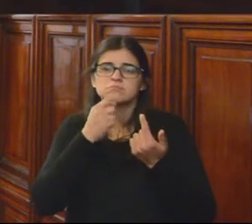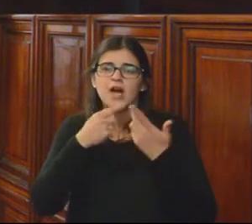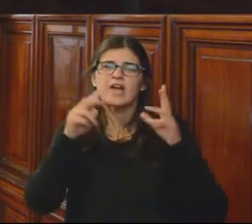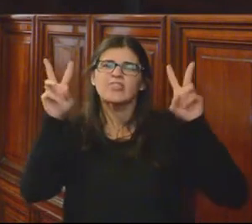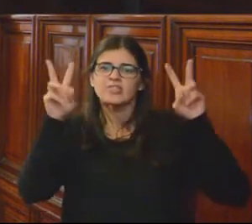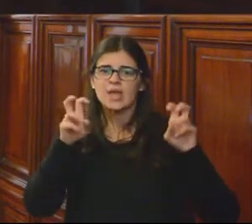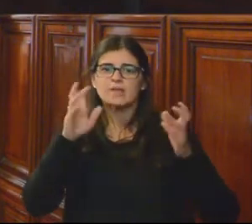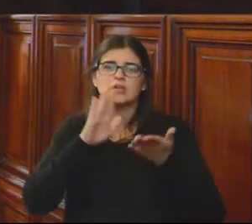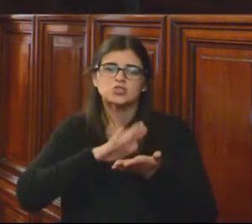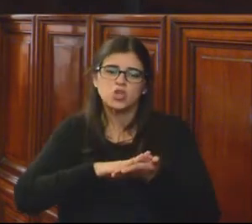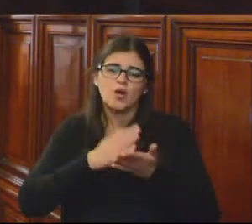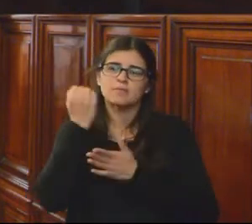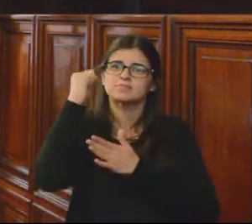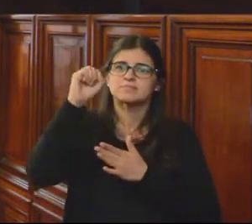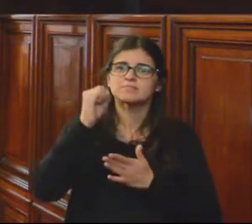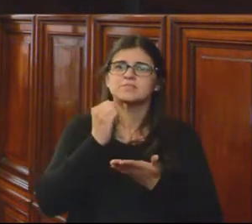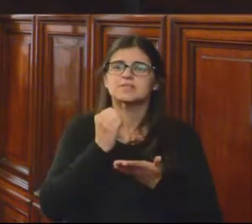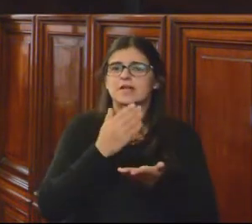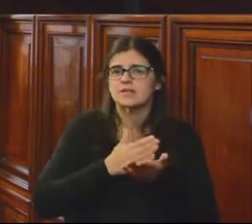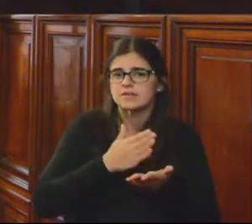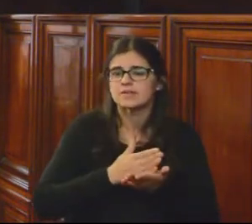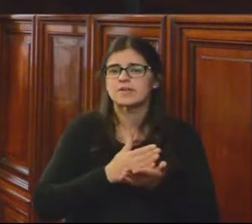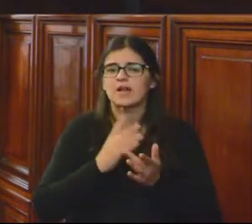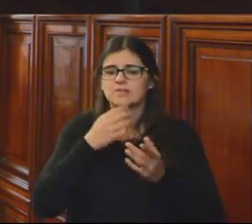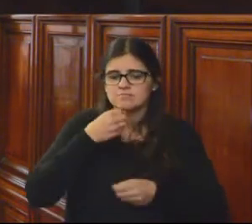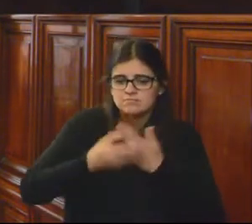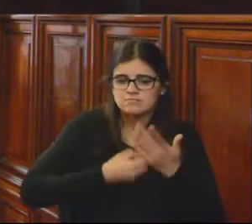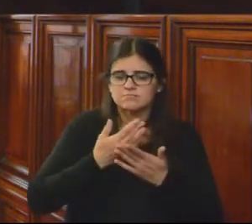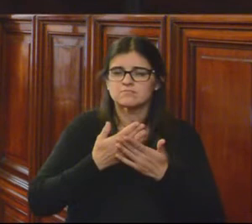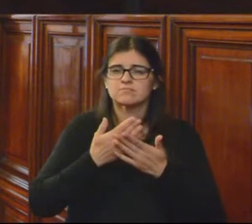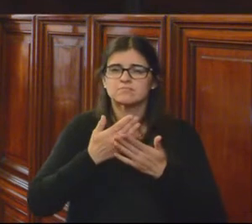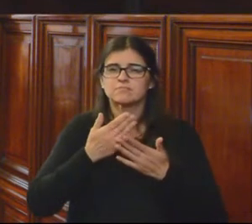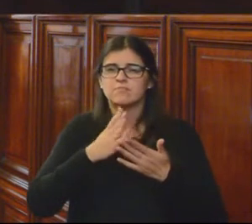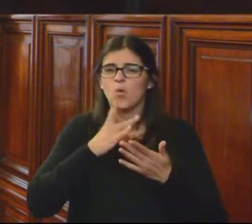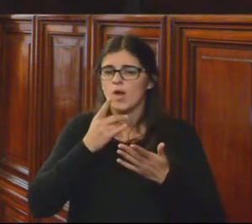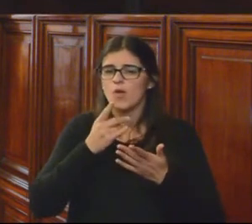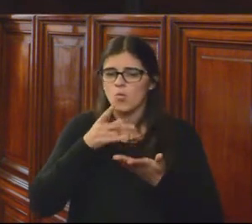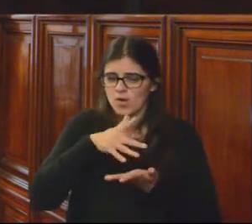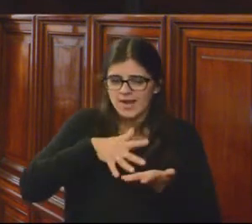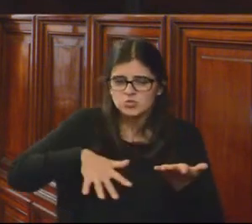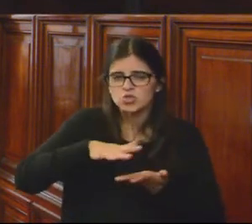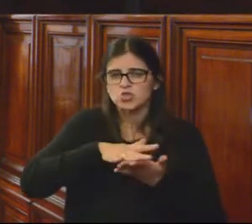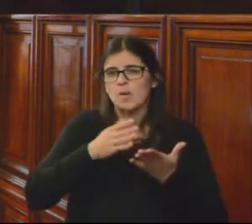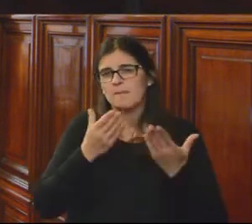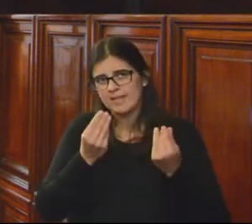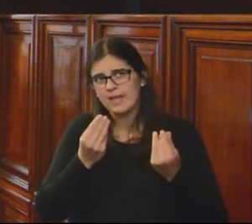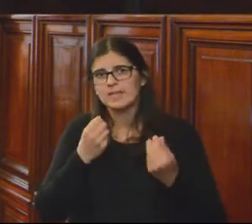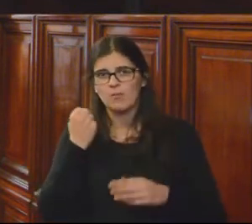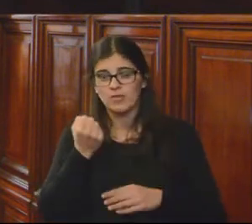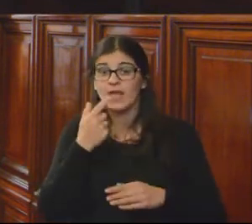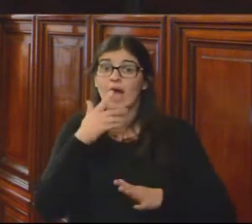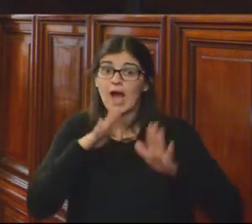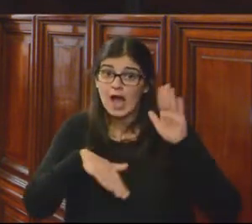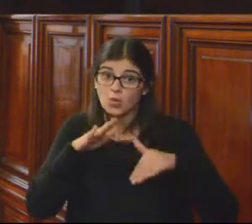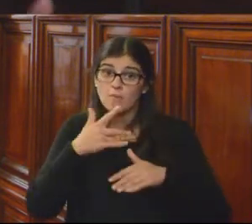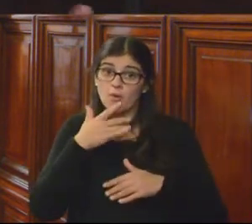temas de violaciones de libertad de expresión o periodistas, y es una situación bastante importante. De hecho, algunos,